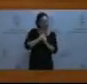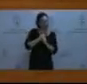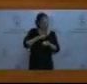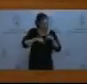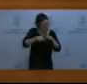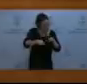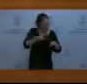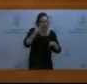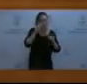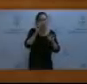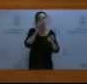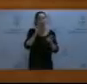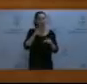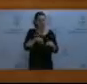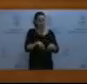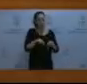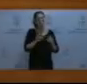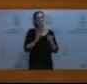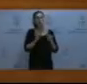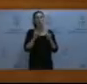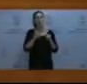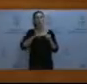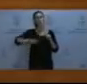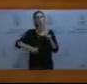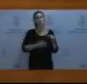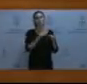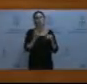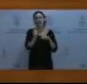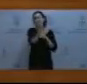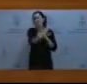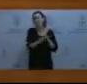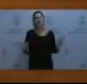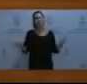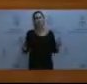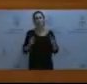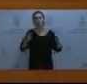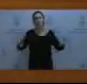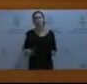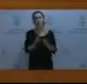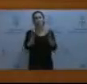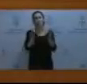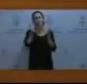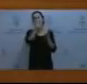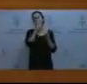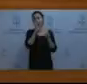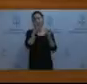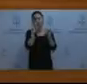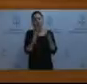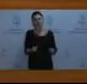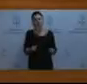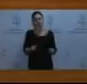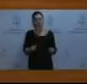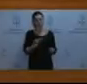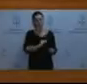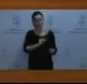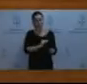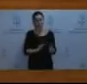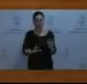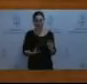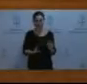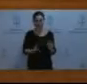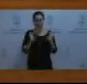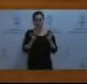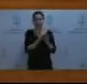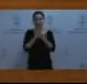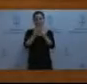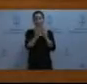concepto de factoría arqueológica que, más allá, por supuesto, de todas las publicaciones científicas que han derivado, que no han sido pocas, pues tenían un estudio